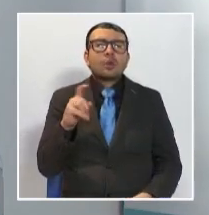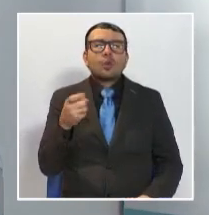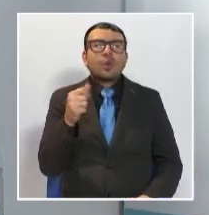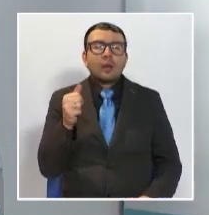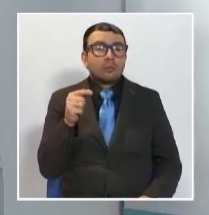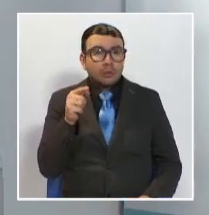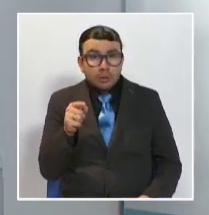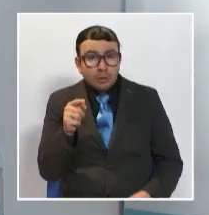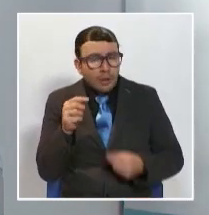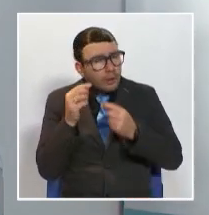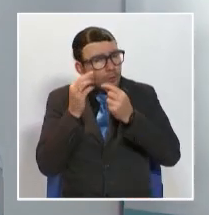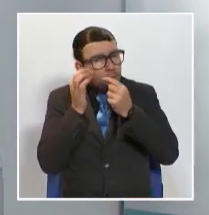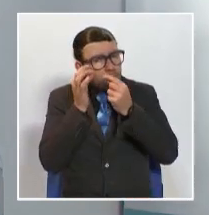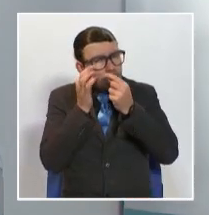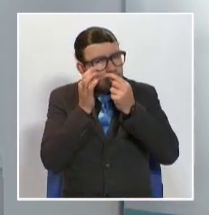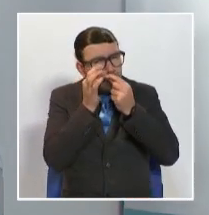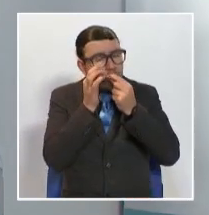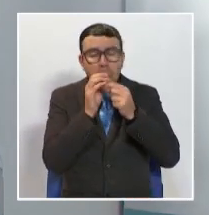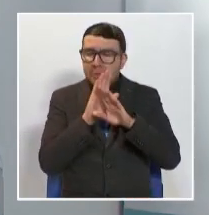quemaron.